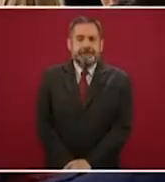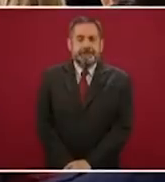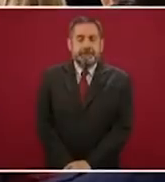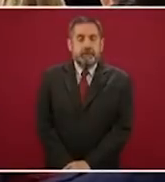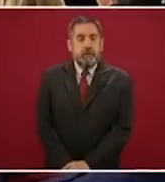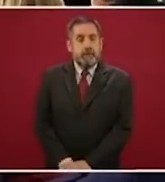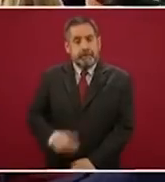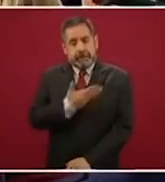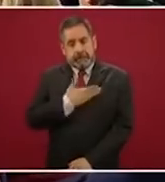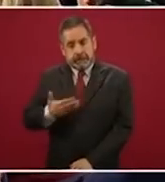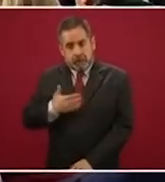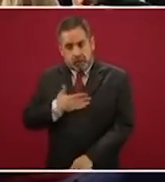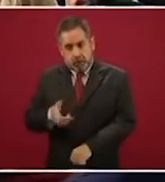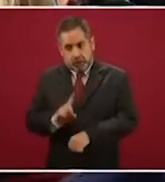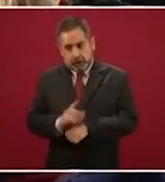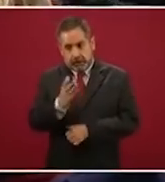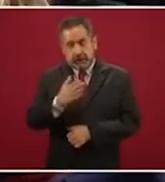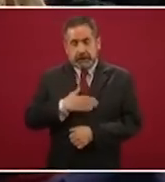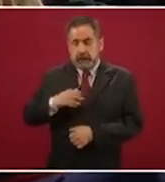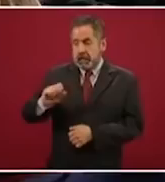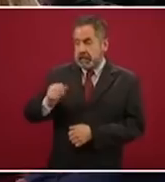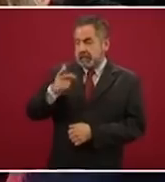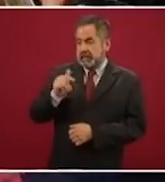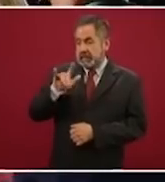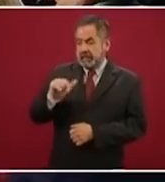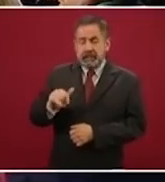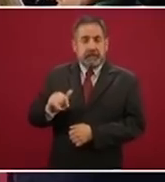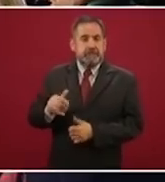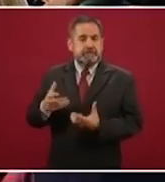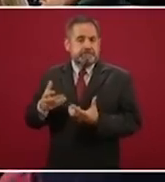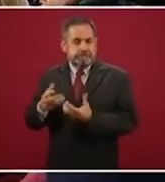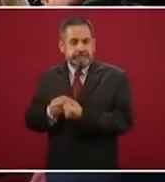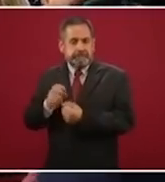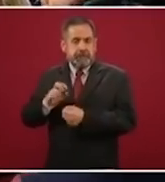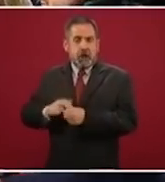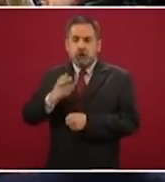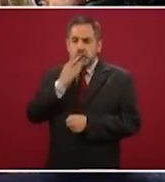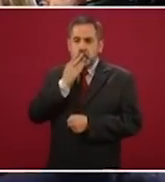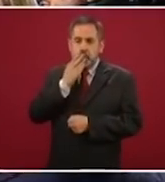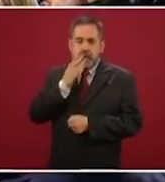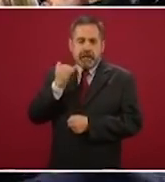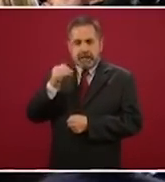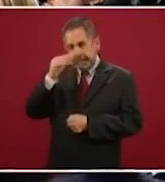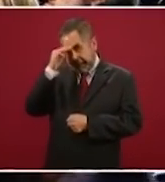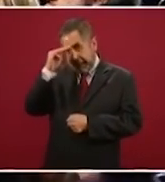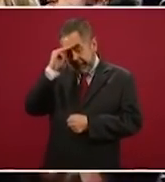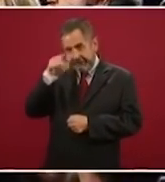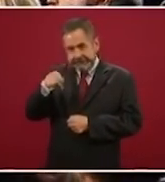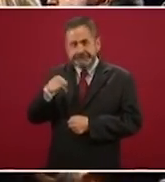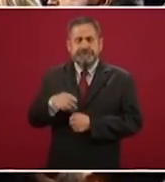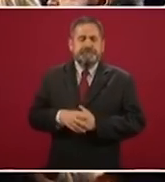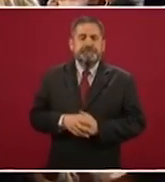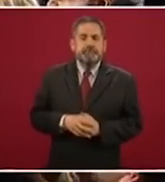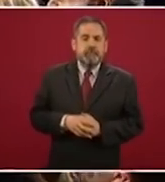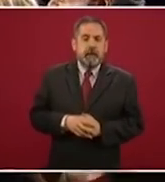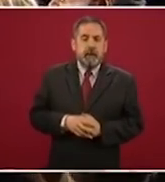Presidente, buenos días. Shaila Rosagel, corresponsal de Grupo Gili, El Imparcial de Sonora, La Crónica de Mexicali y Frontera de Tijuana. Presidente, tengo